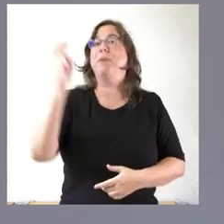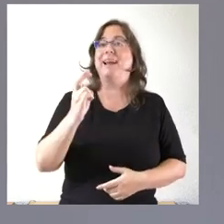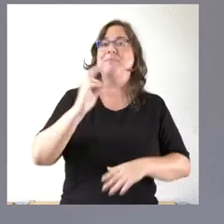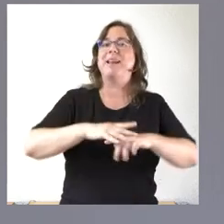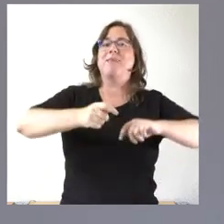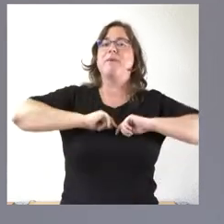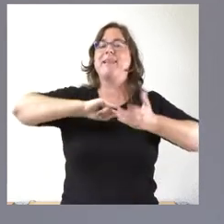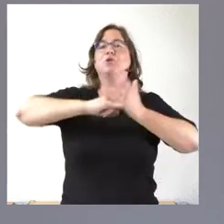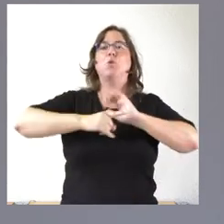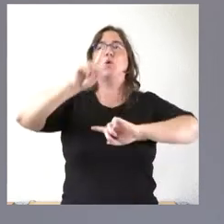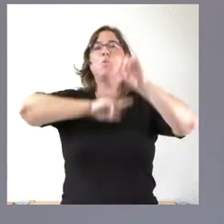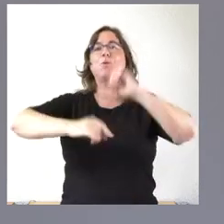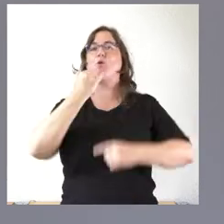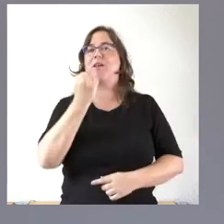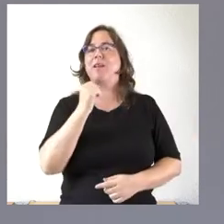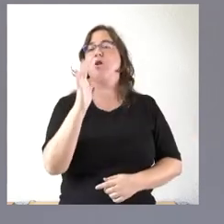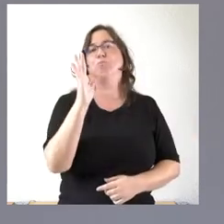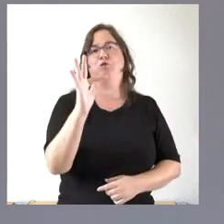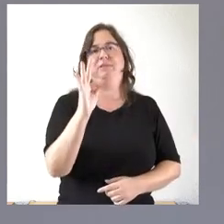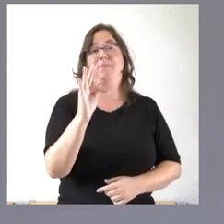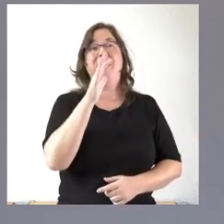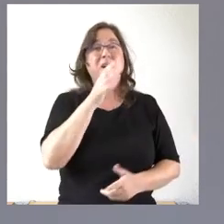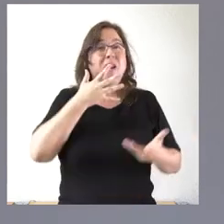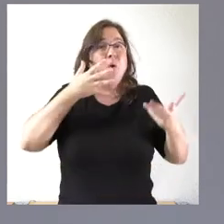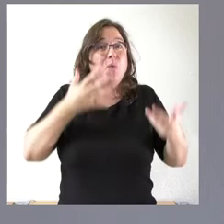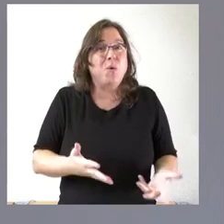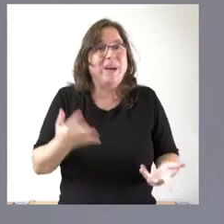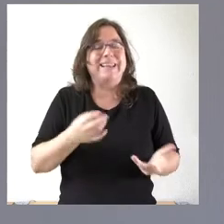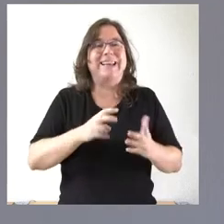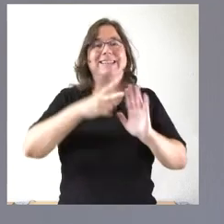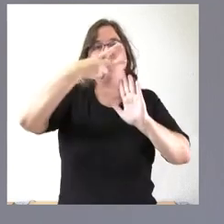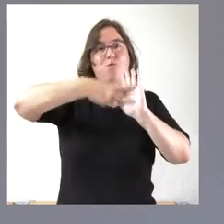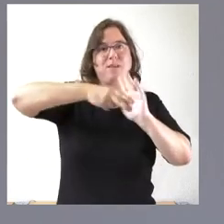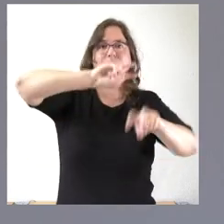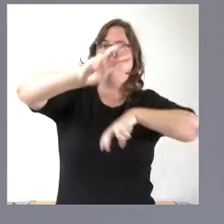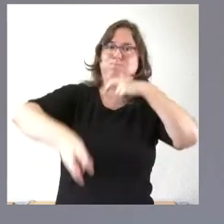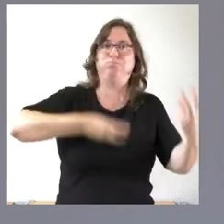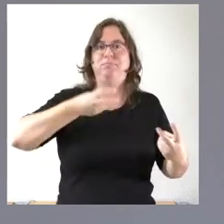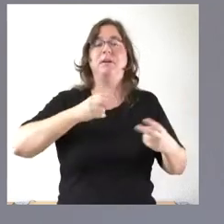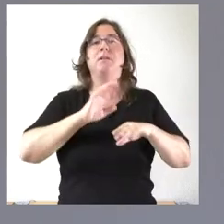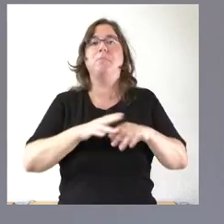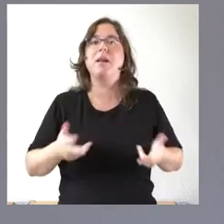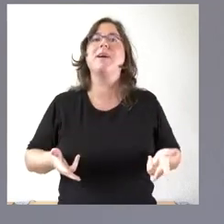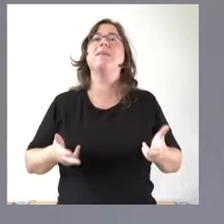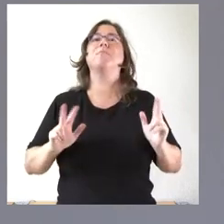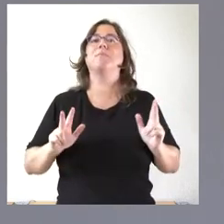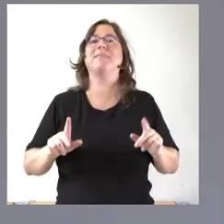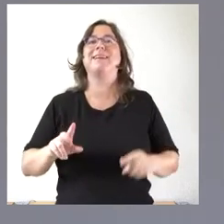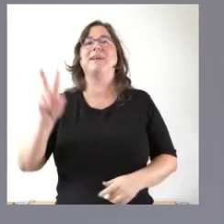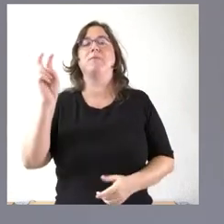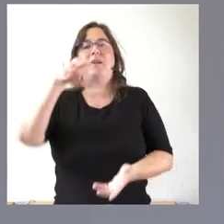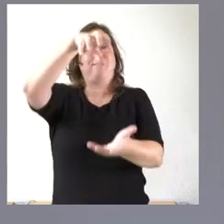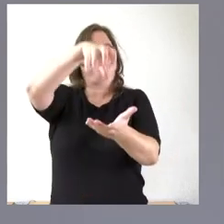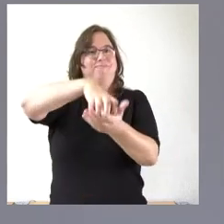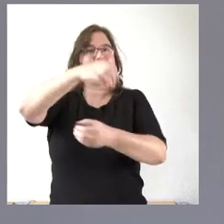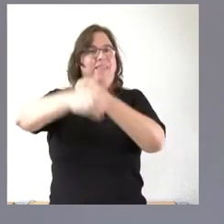energía que tenemos es positiva, pero quizá lo más urgente en este momento es modificar la normativa para permitir la extensión, el alargamiento de la vida útil de